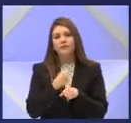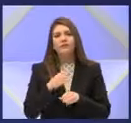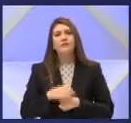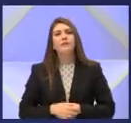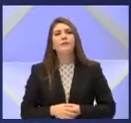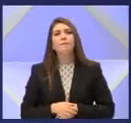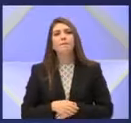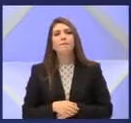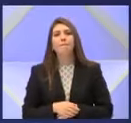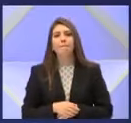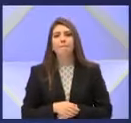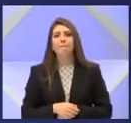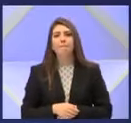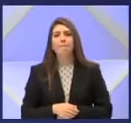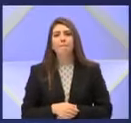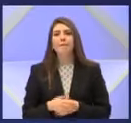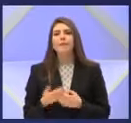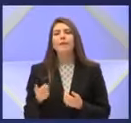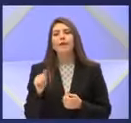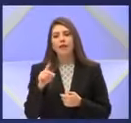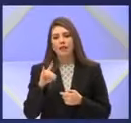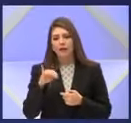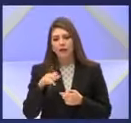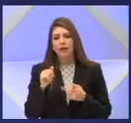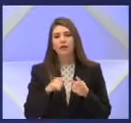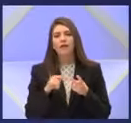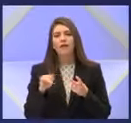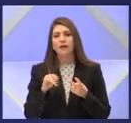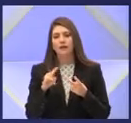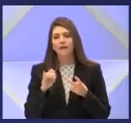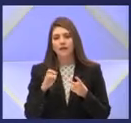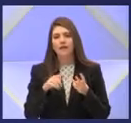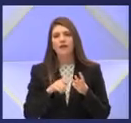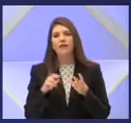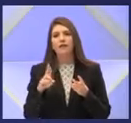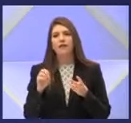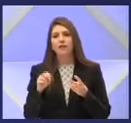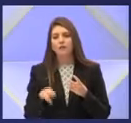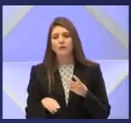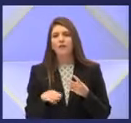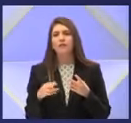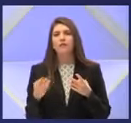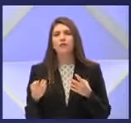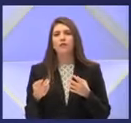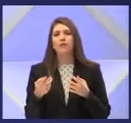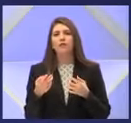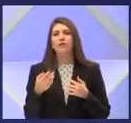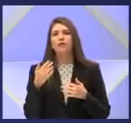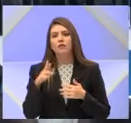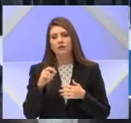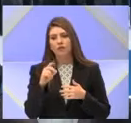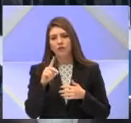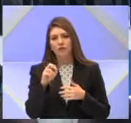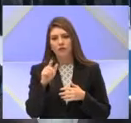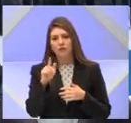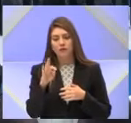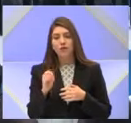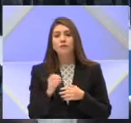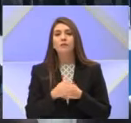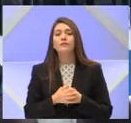dionisio adriana javier ramón y rodolfo